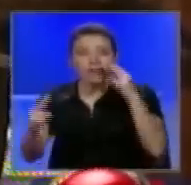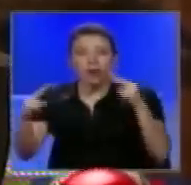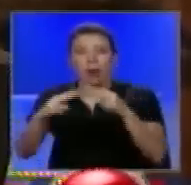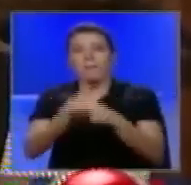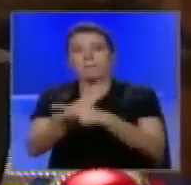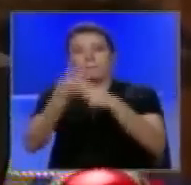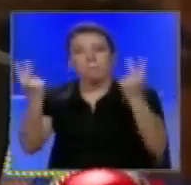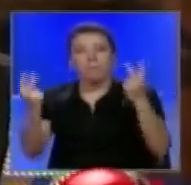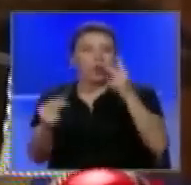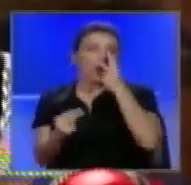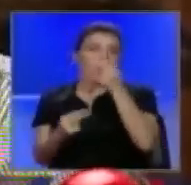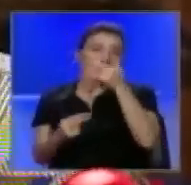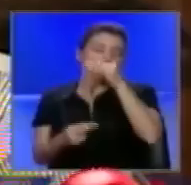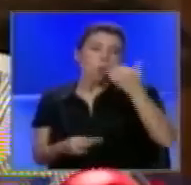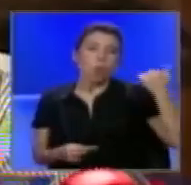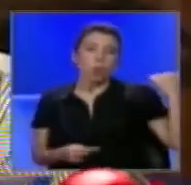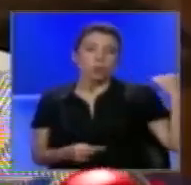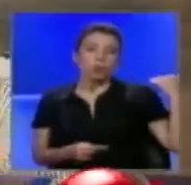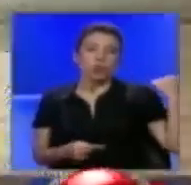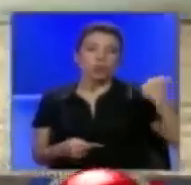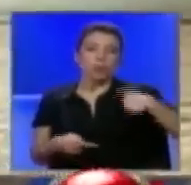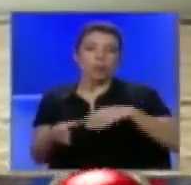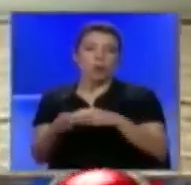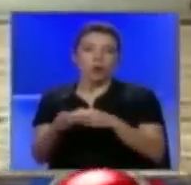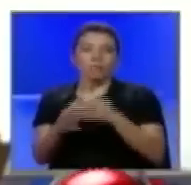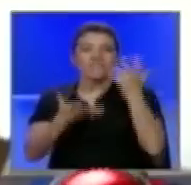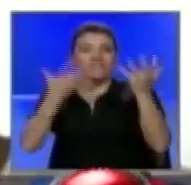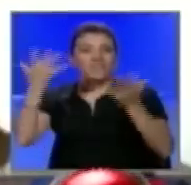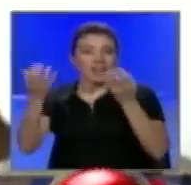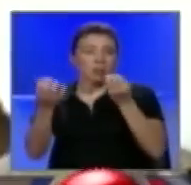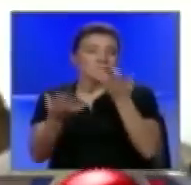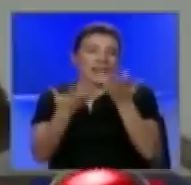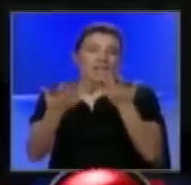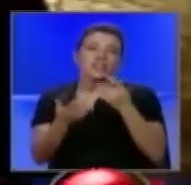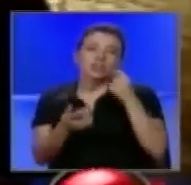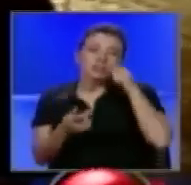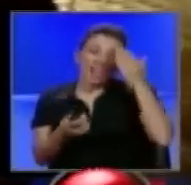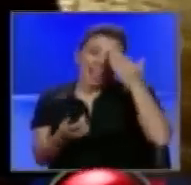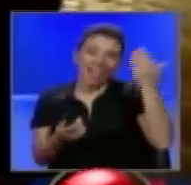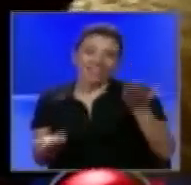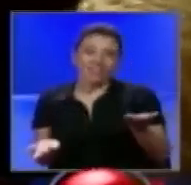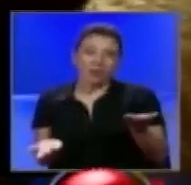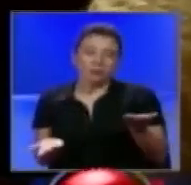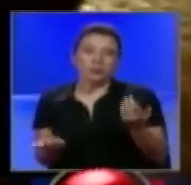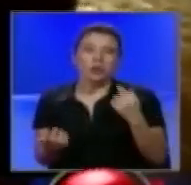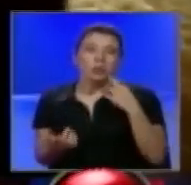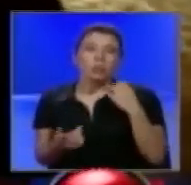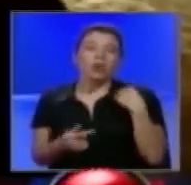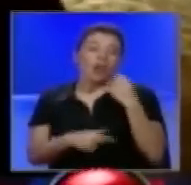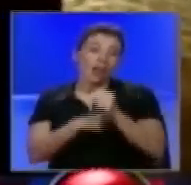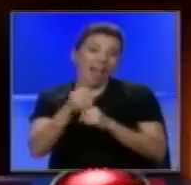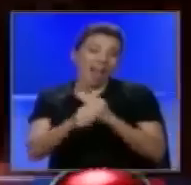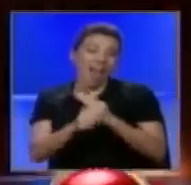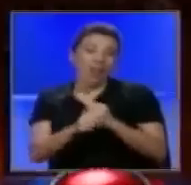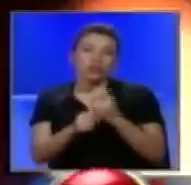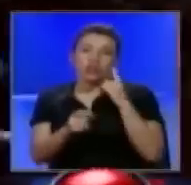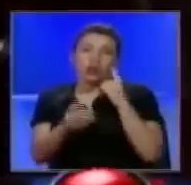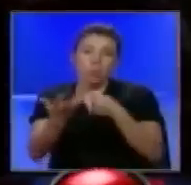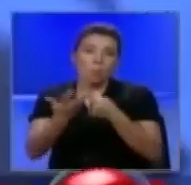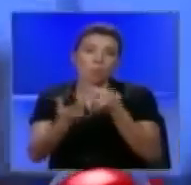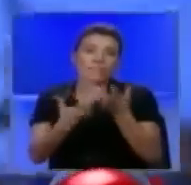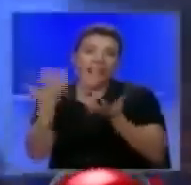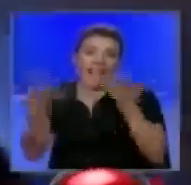que no vemos hace mucho tiempo como grupo. Vamos a cantar muchas canciones que son éxito, porque a lo largo de nuestra carrera acumulamos muchas de